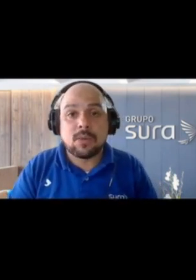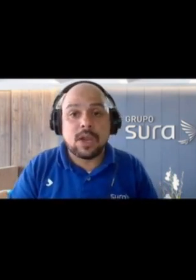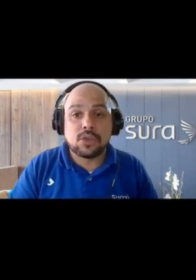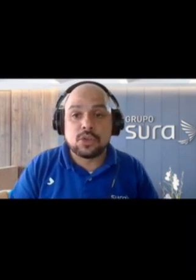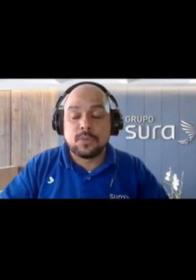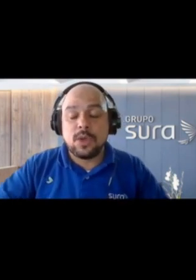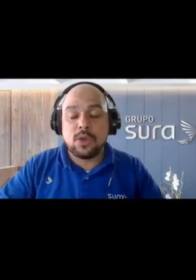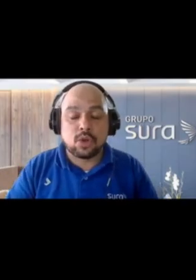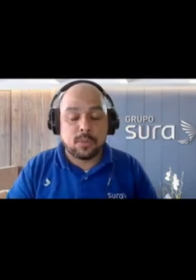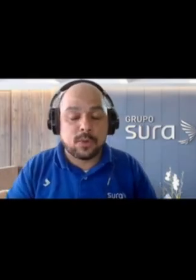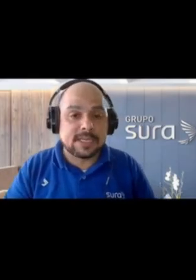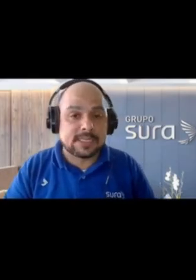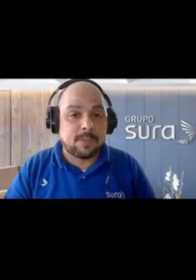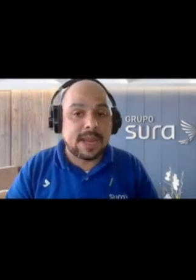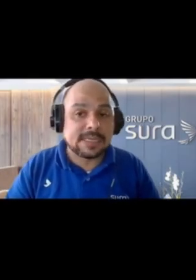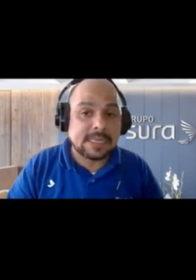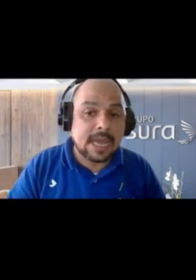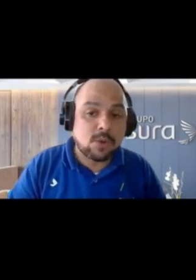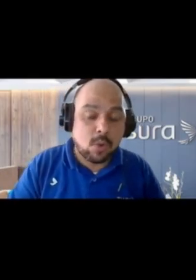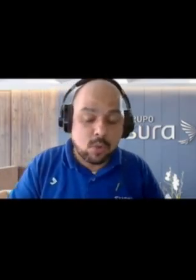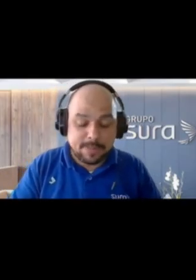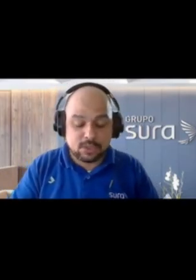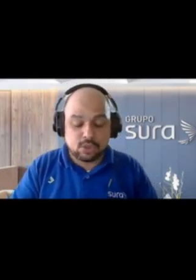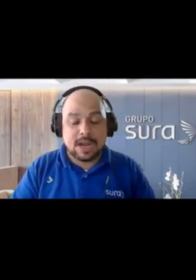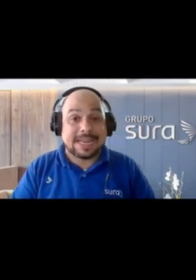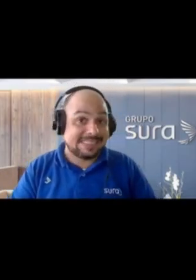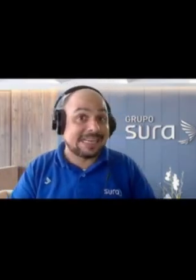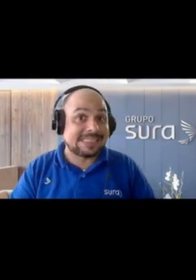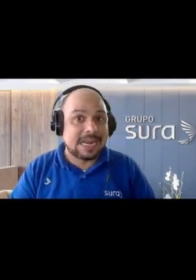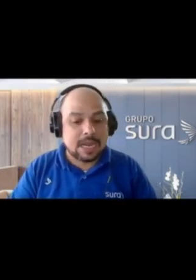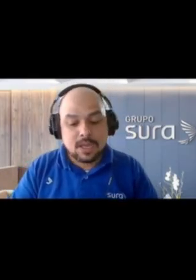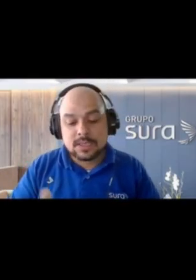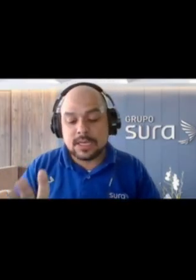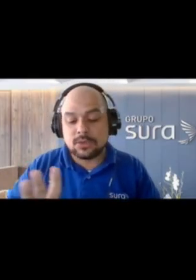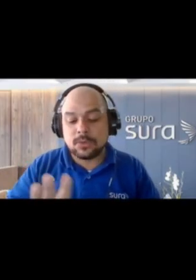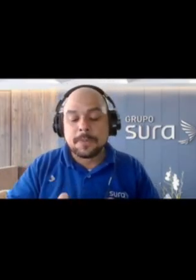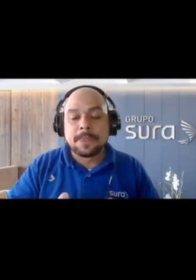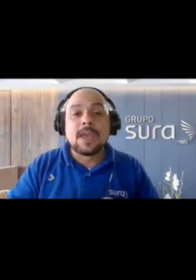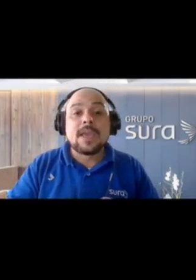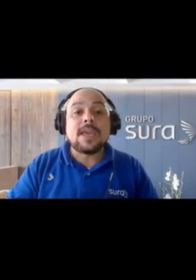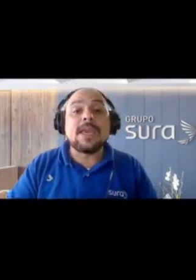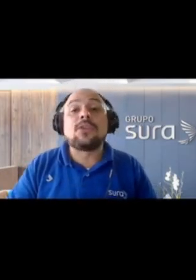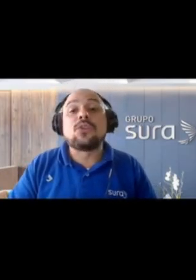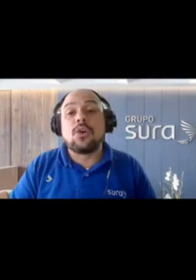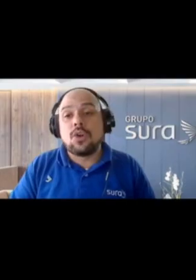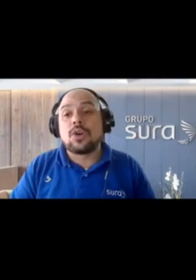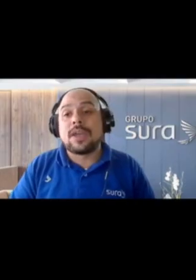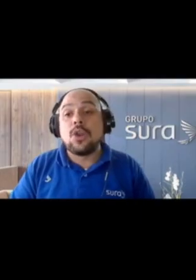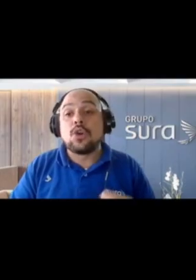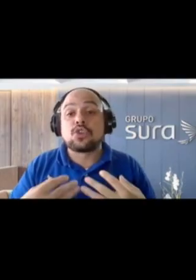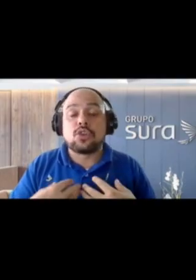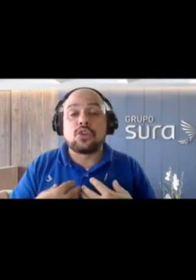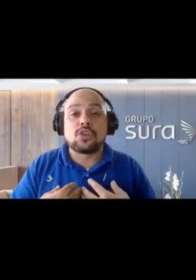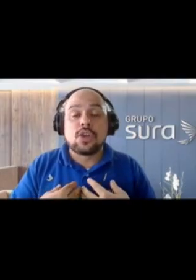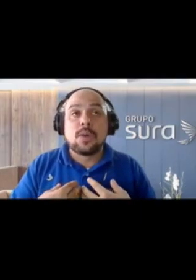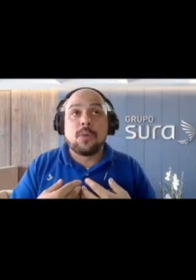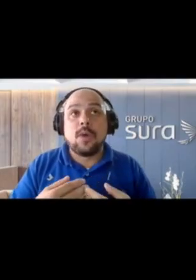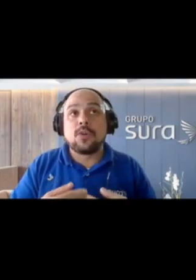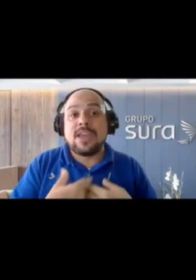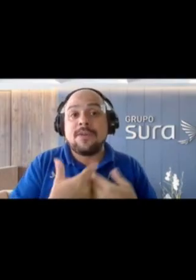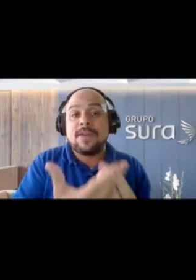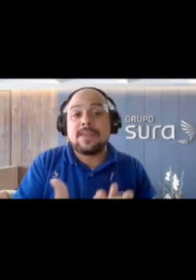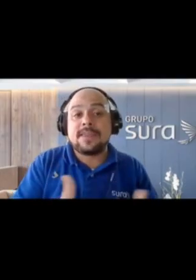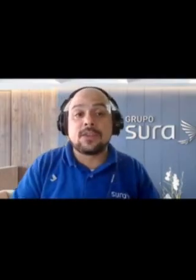vamos a dar cuenta cuáles son los fluidos corporales que pueden hacerle daño a una persona que está sana, ¿cierto? Y todo lo que